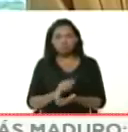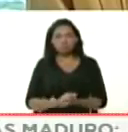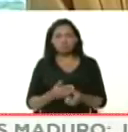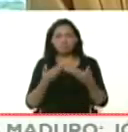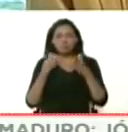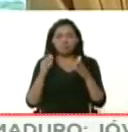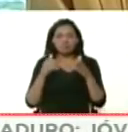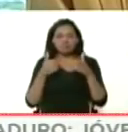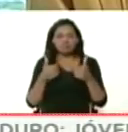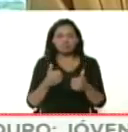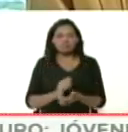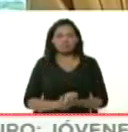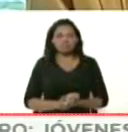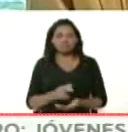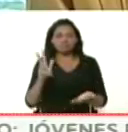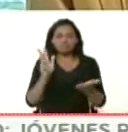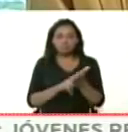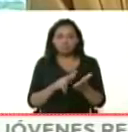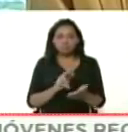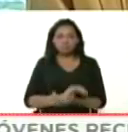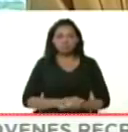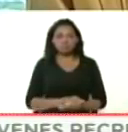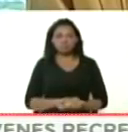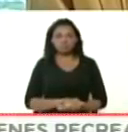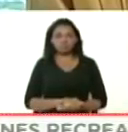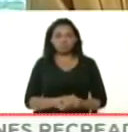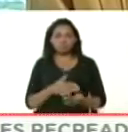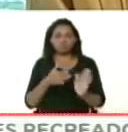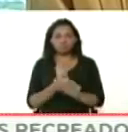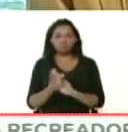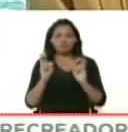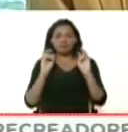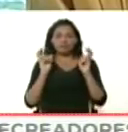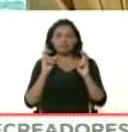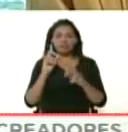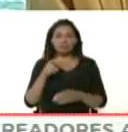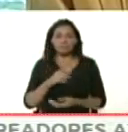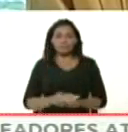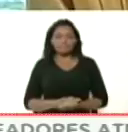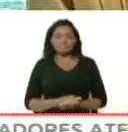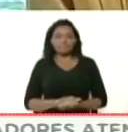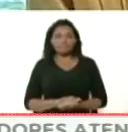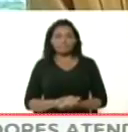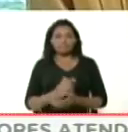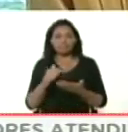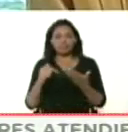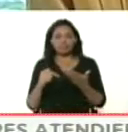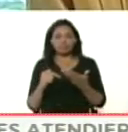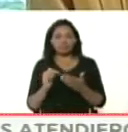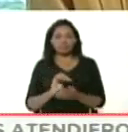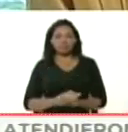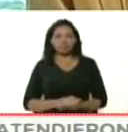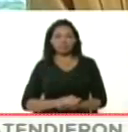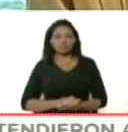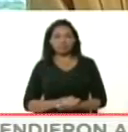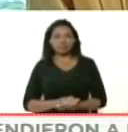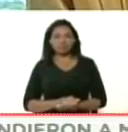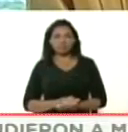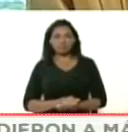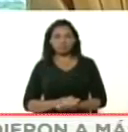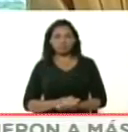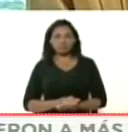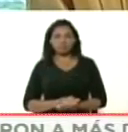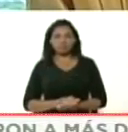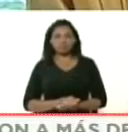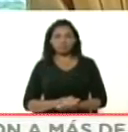Publíquese y cúmplase. Sobre el tema de los delitos y el abigueato, y bueno,